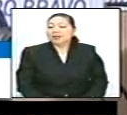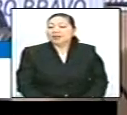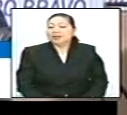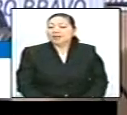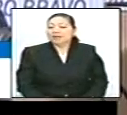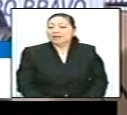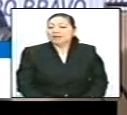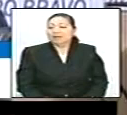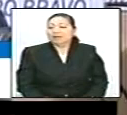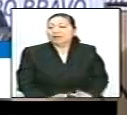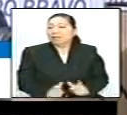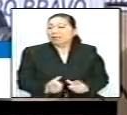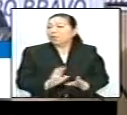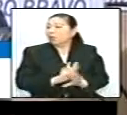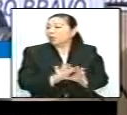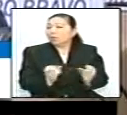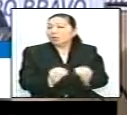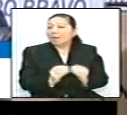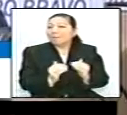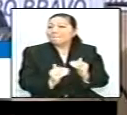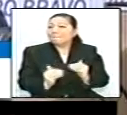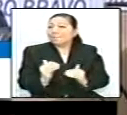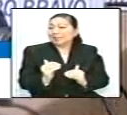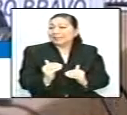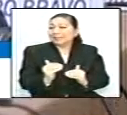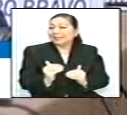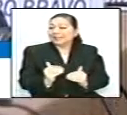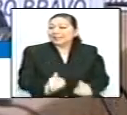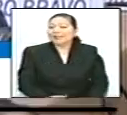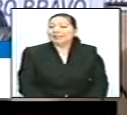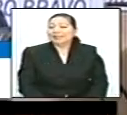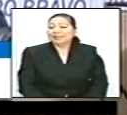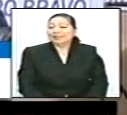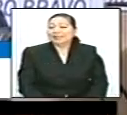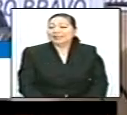Yo diría no el Congreso en su conjunto, una mayoría parlamentaria,